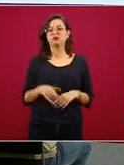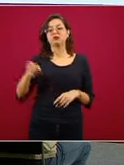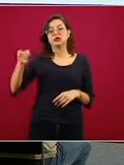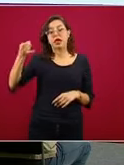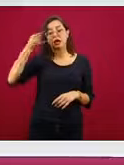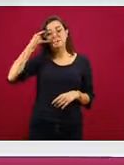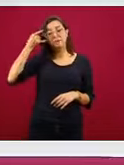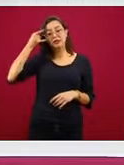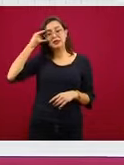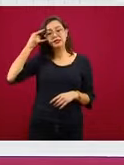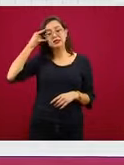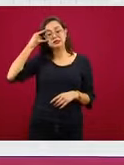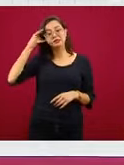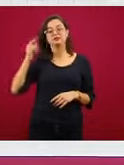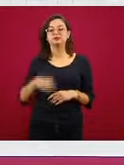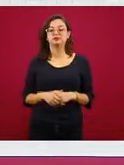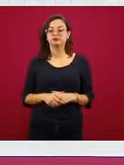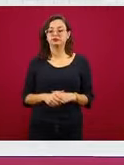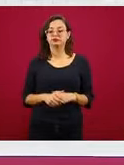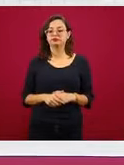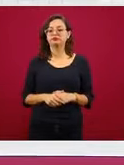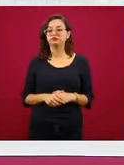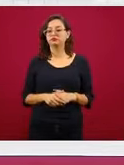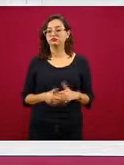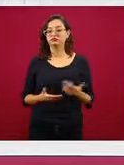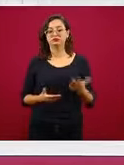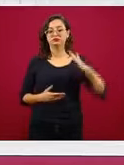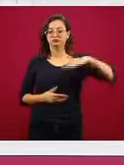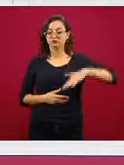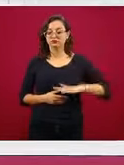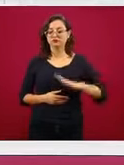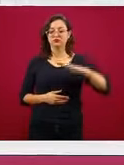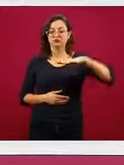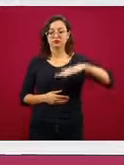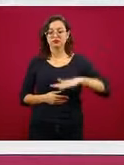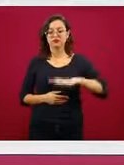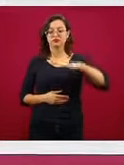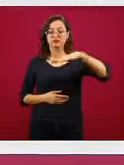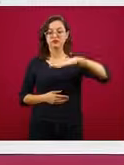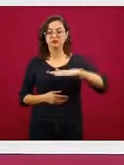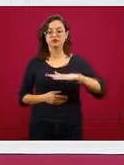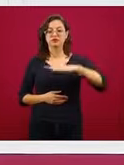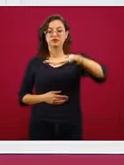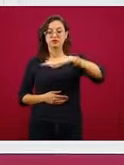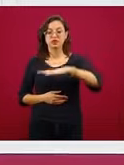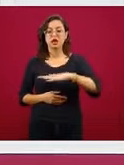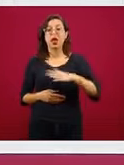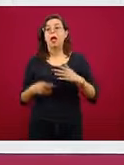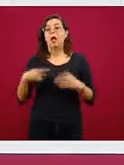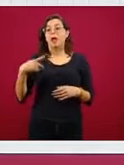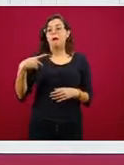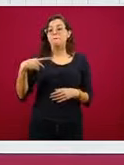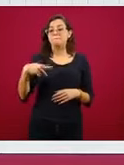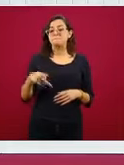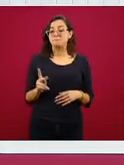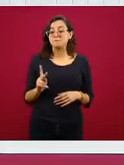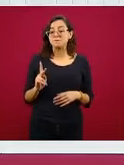Campeche, tuvimos importante variación, pero en este periodo que